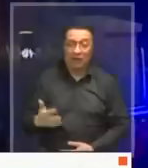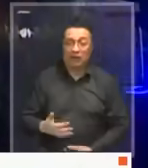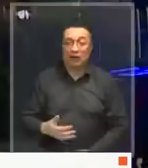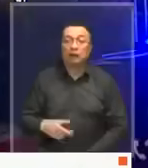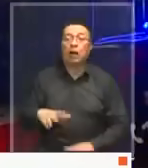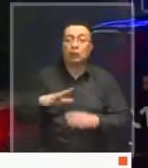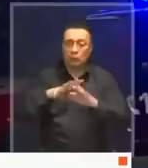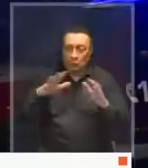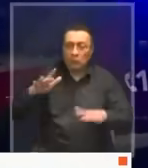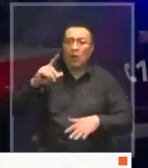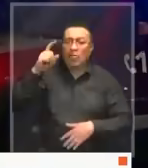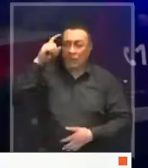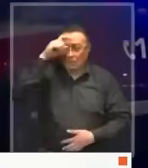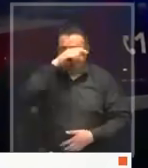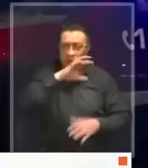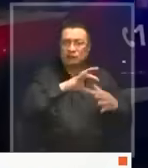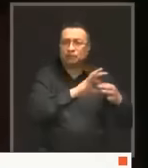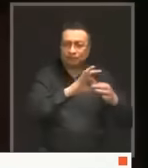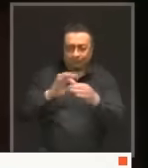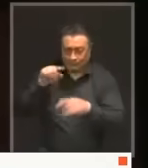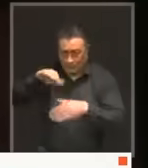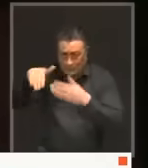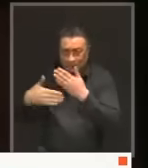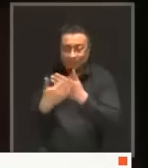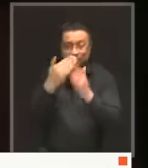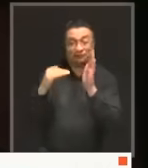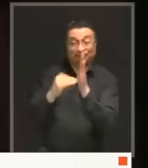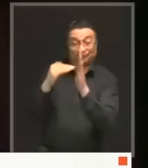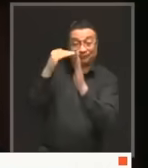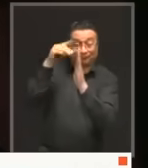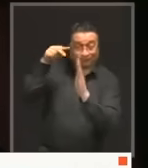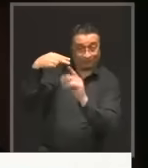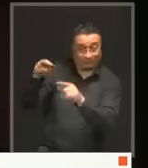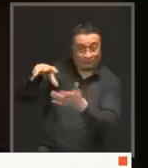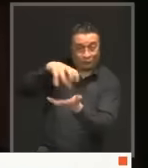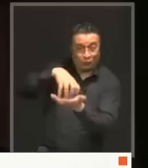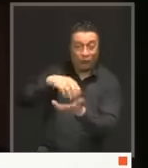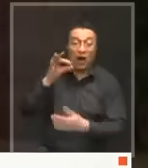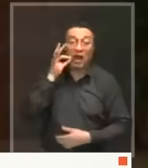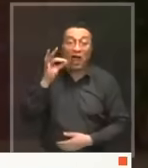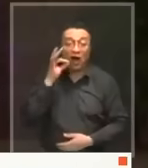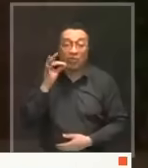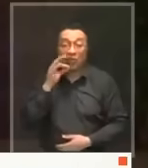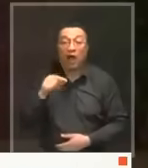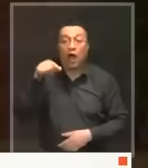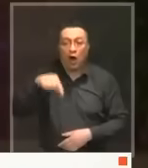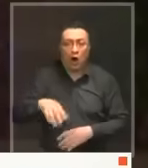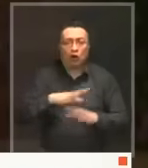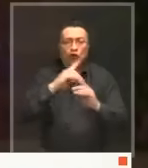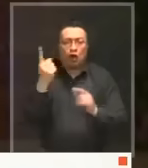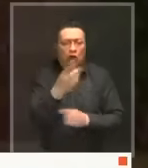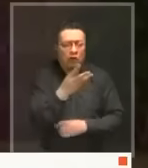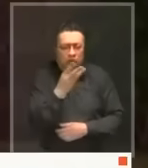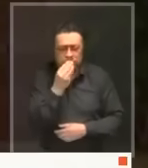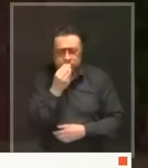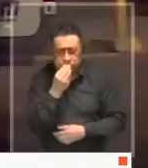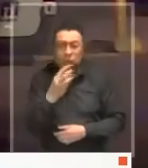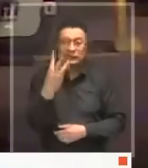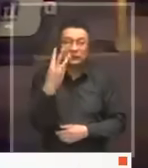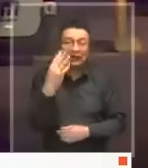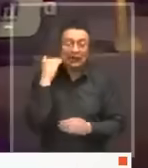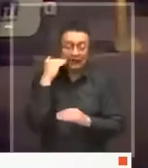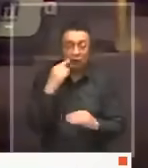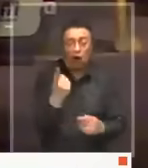Es complejo describir lo ocurrido esta madrugada en un edificio de Las Condes. Tal vez por eso hoy abunda el silencio. Tres niños